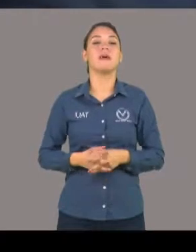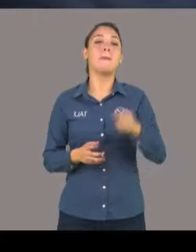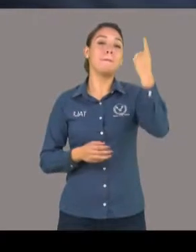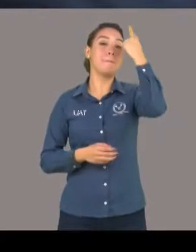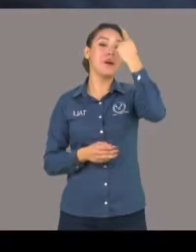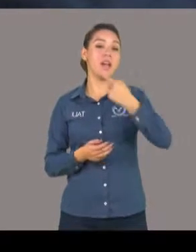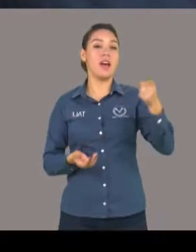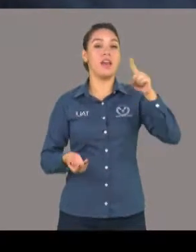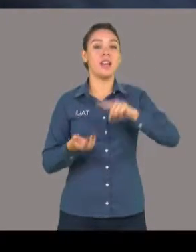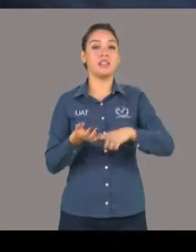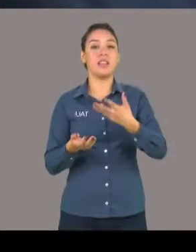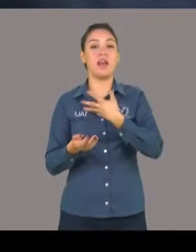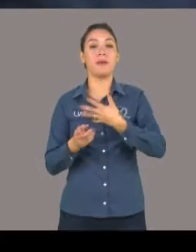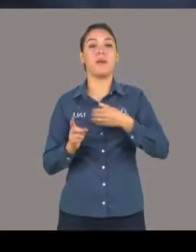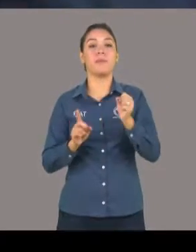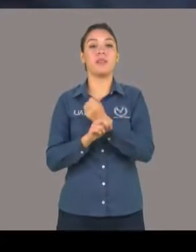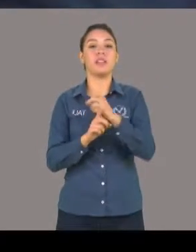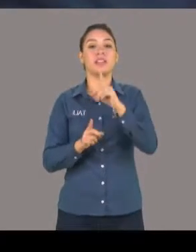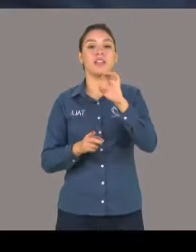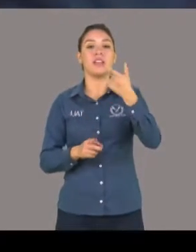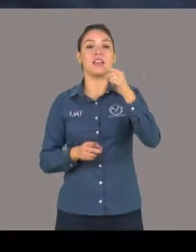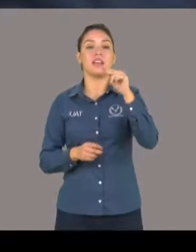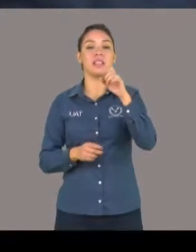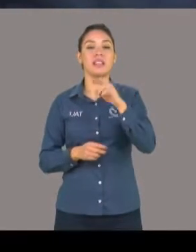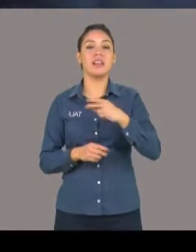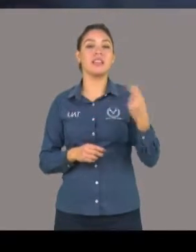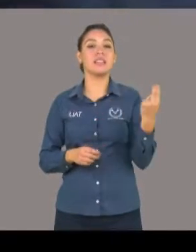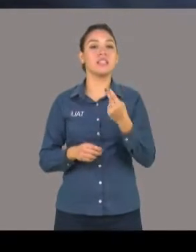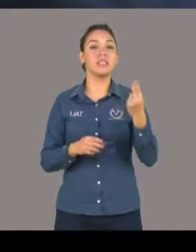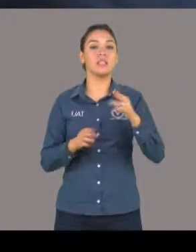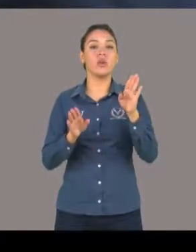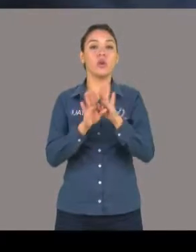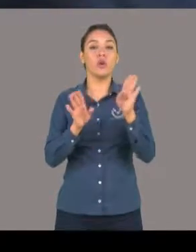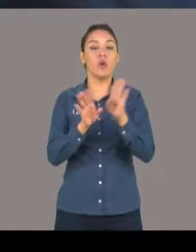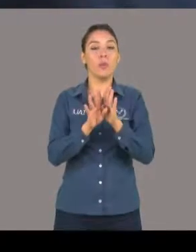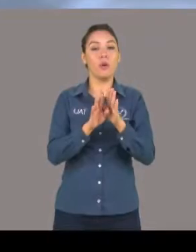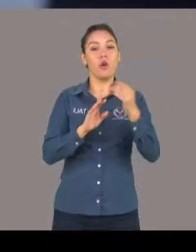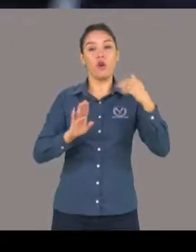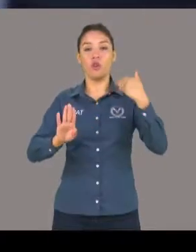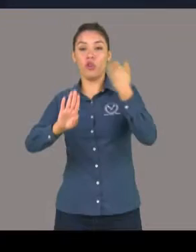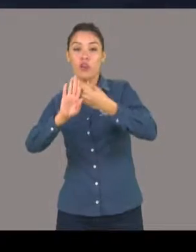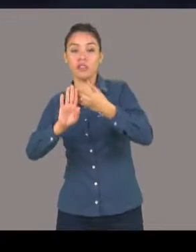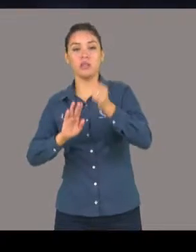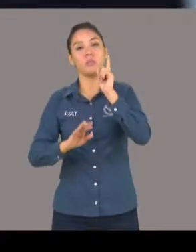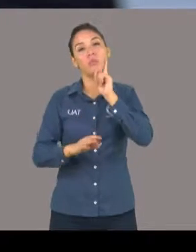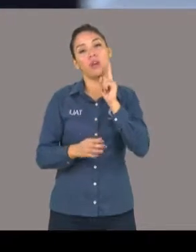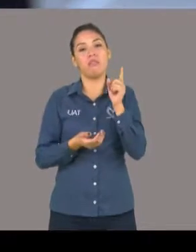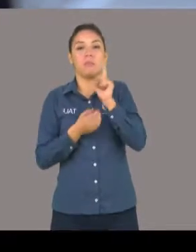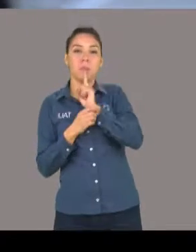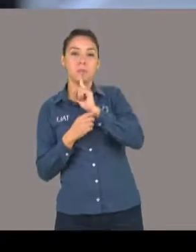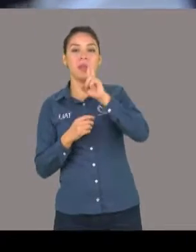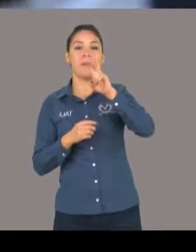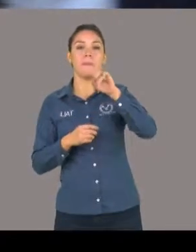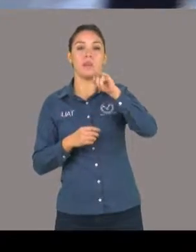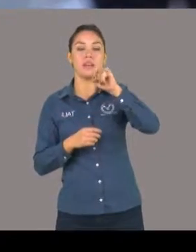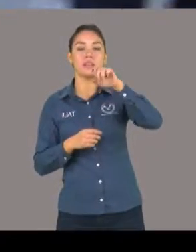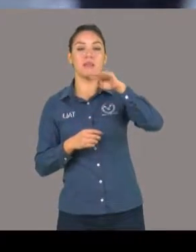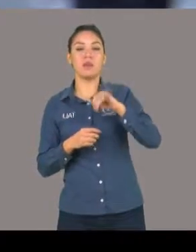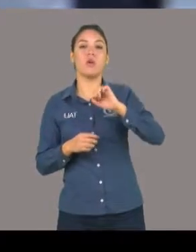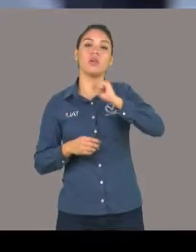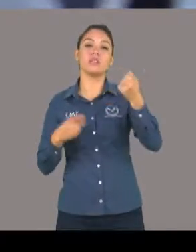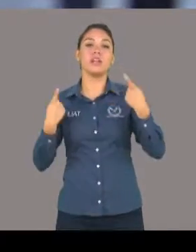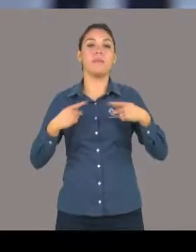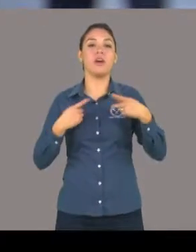Para que exista violencia de género, es necesario que haya un agresor y una víctima, una persona que